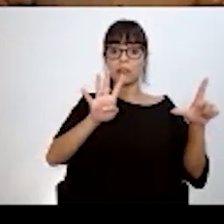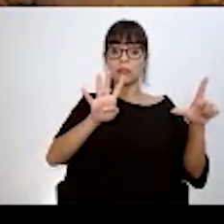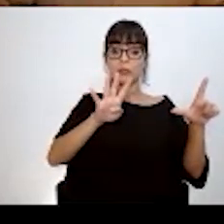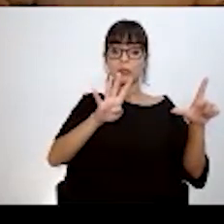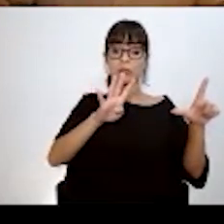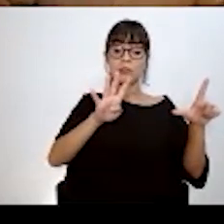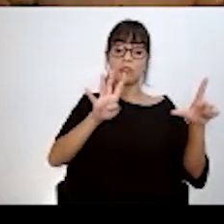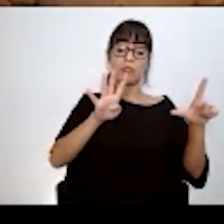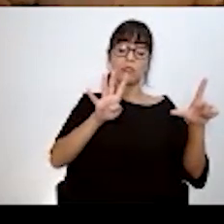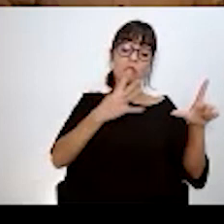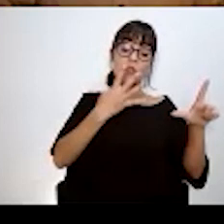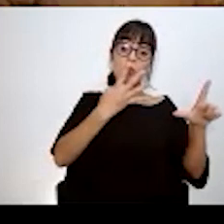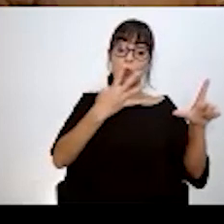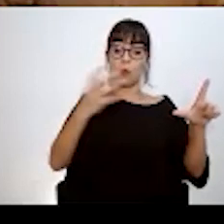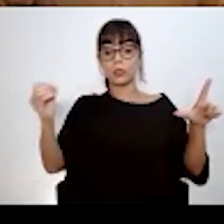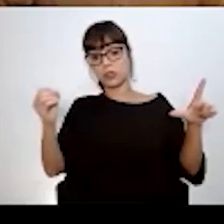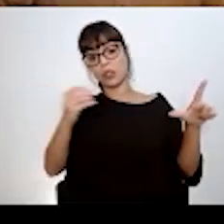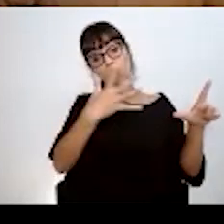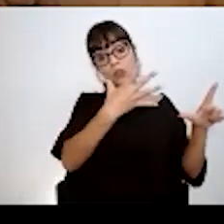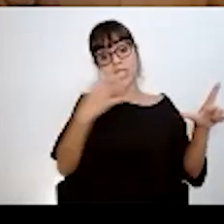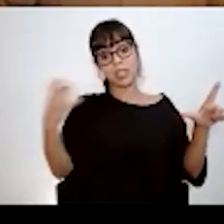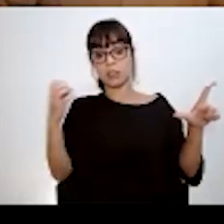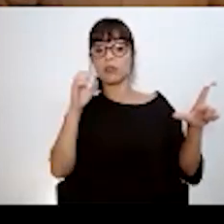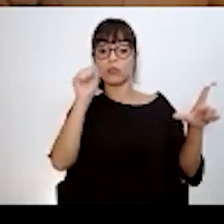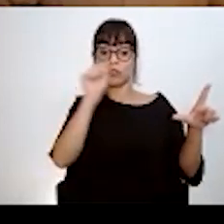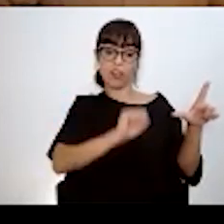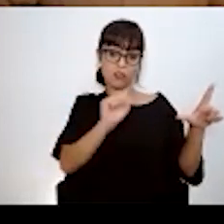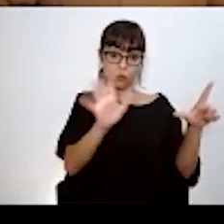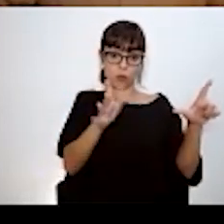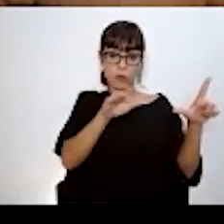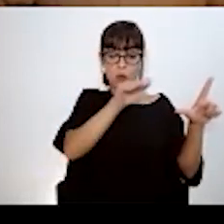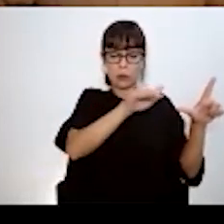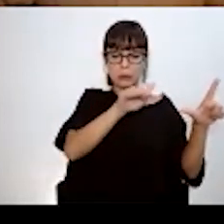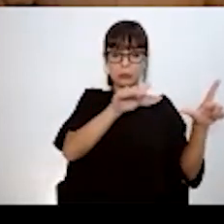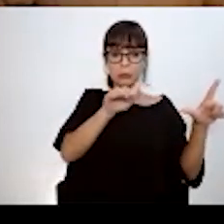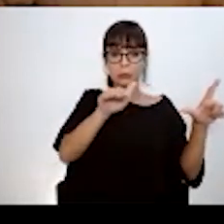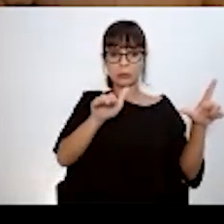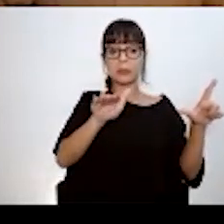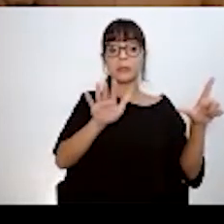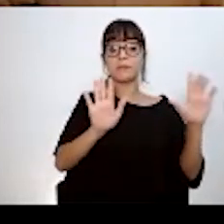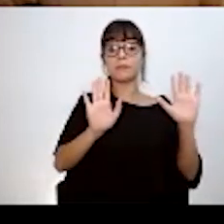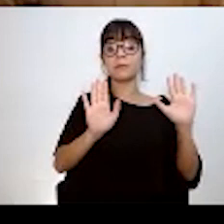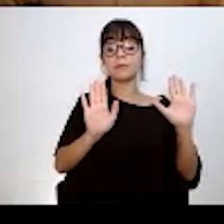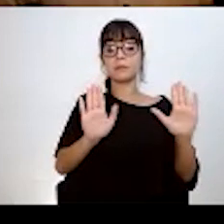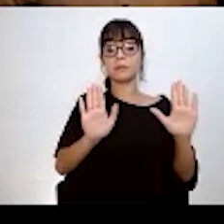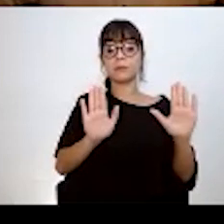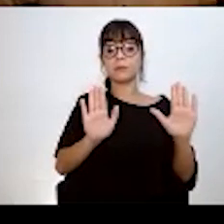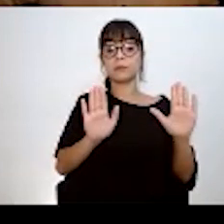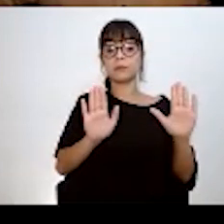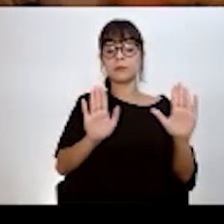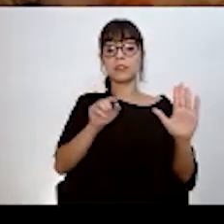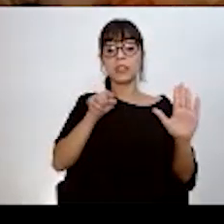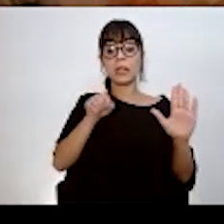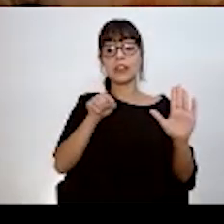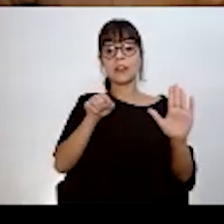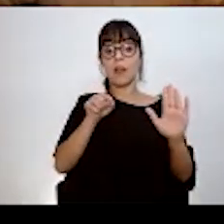400 o 500 años aproximadamente, para luego encontrarnos con un modelo que desde el punto de vista demográfico se denominaría de boom